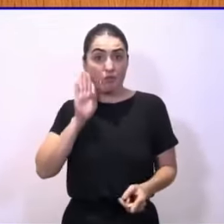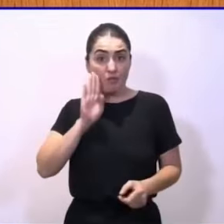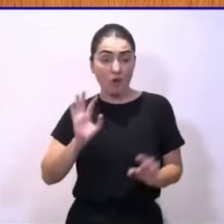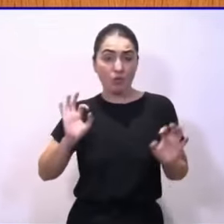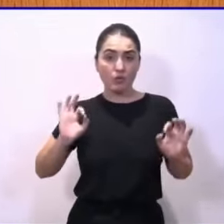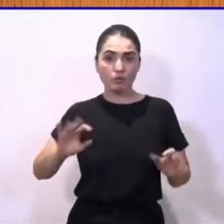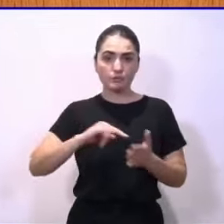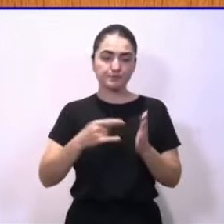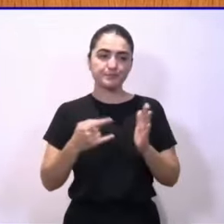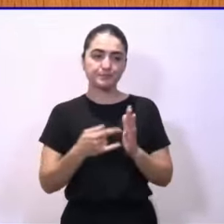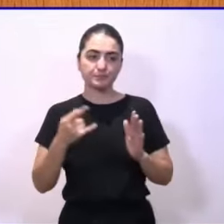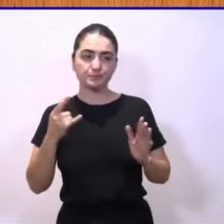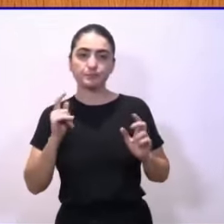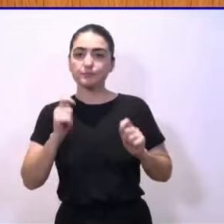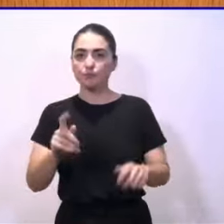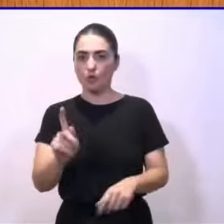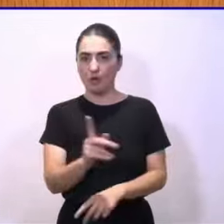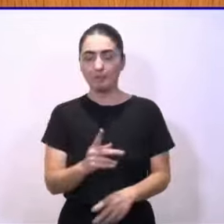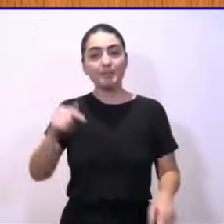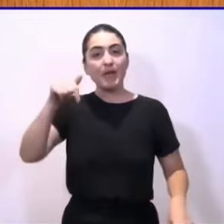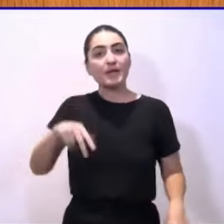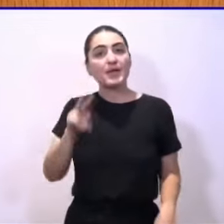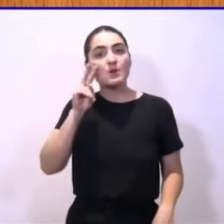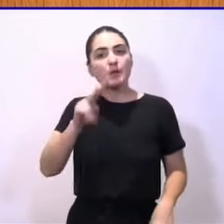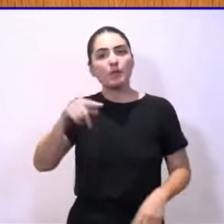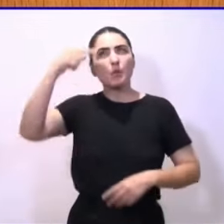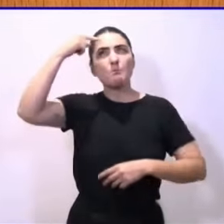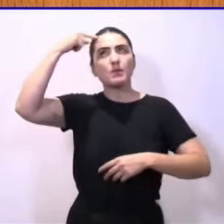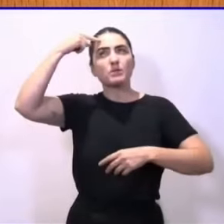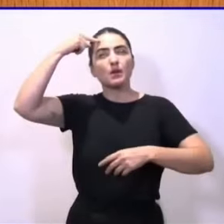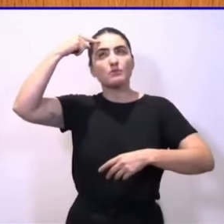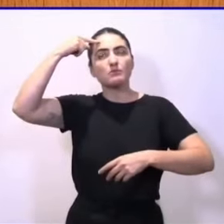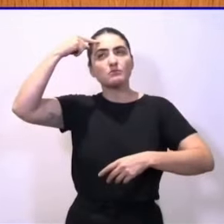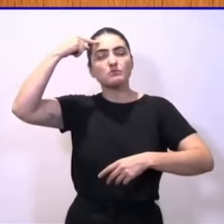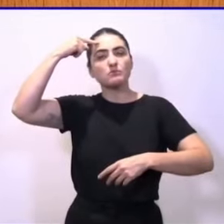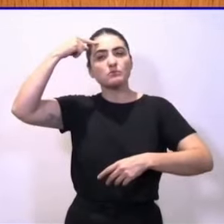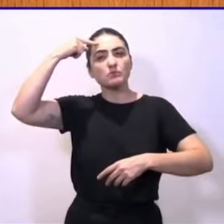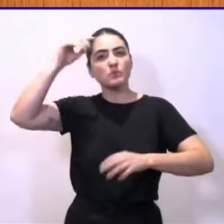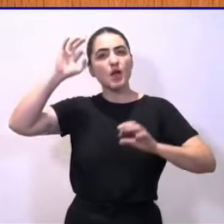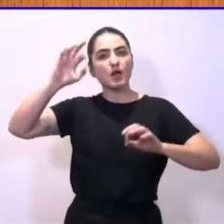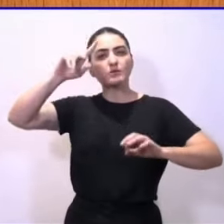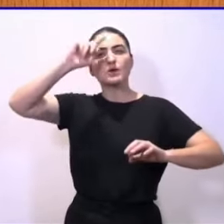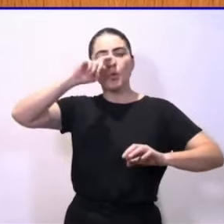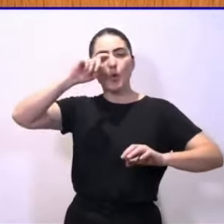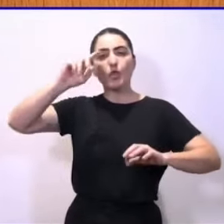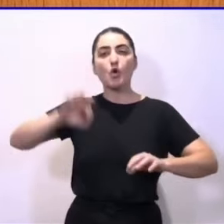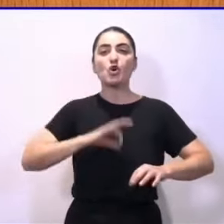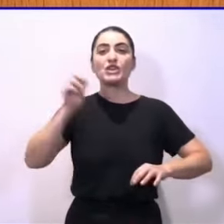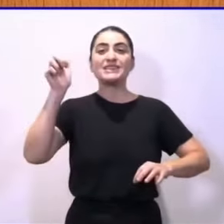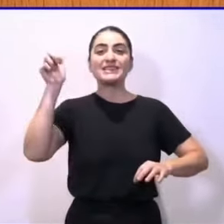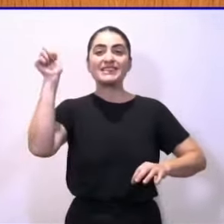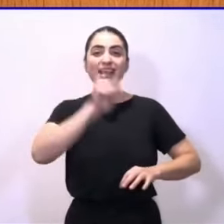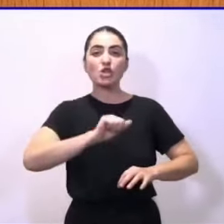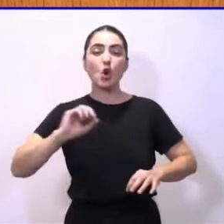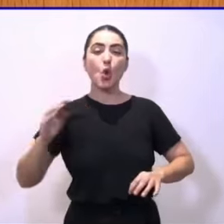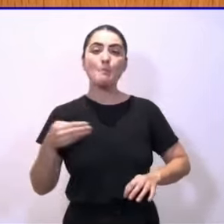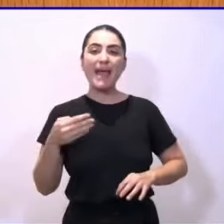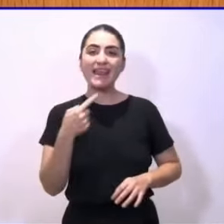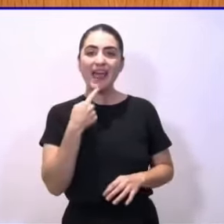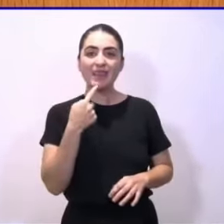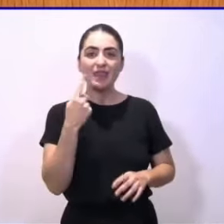la contratación. Estoy viendo aquí en mi mente, así me viene, al señor Baena cuando nombraba los datos